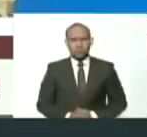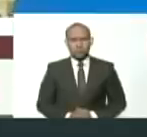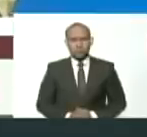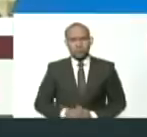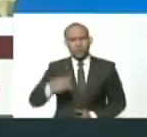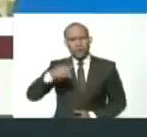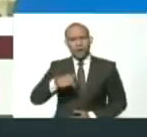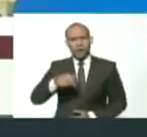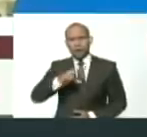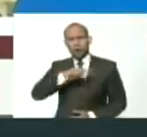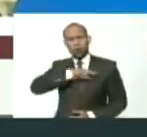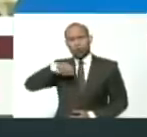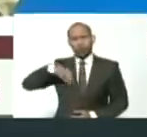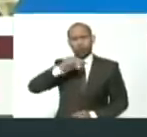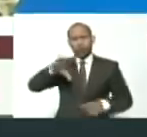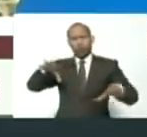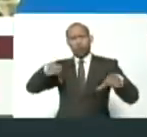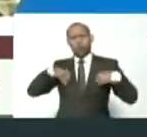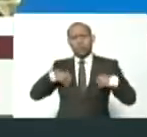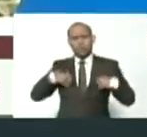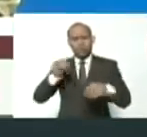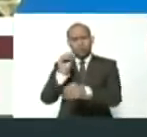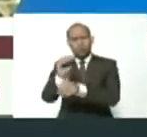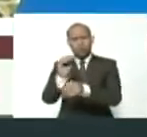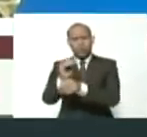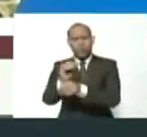Aquí no vamos a amparar a ningún